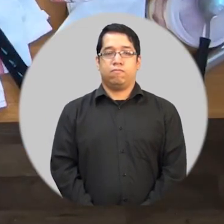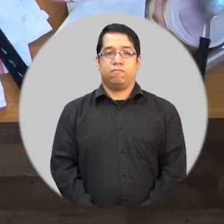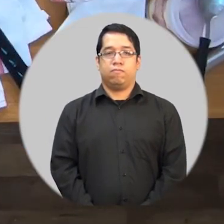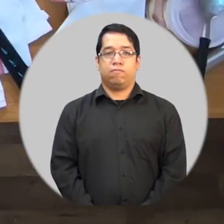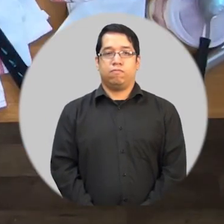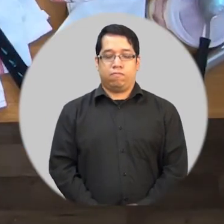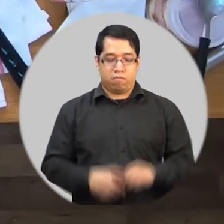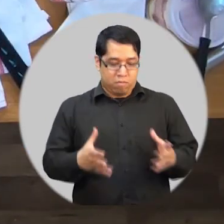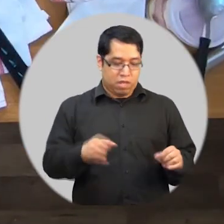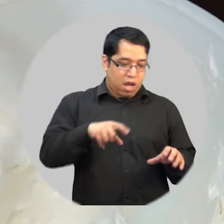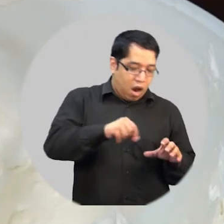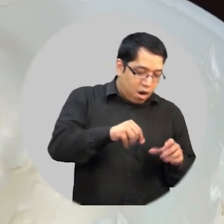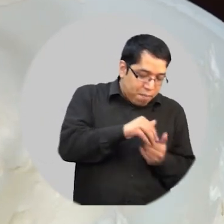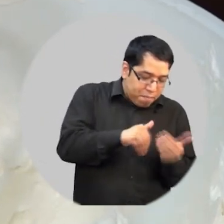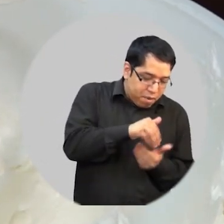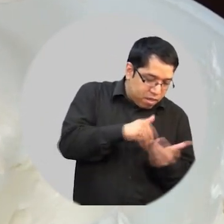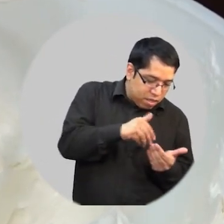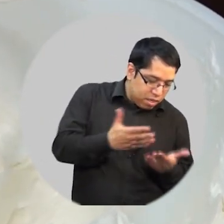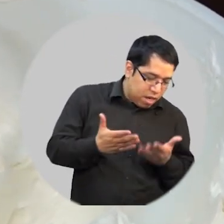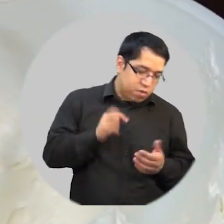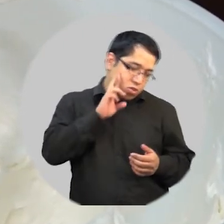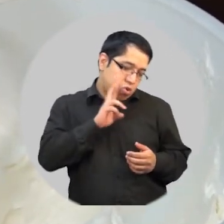Color fucsia sería el otro.